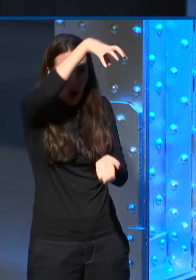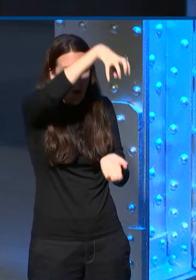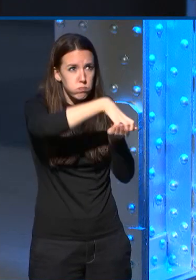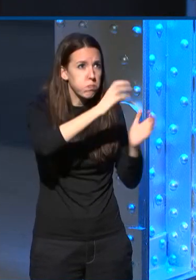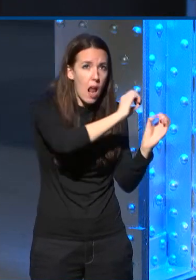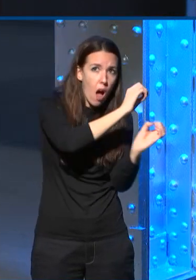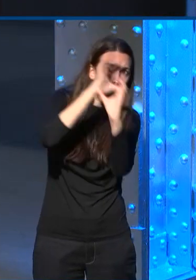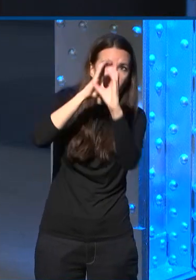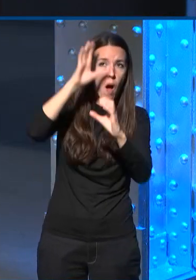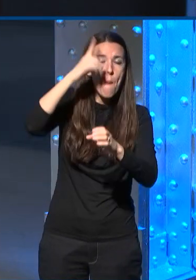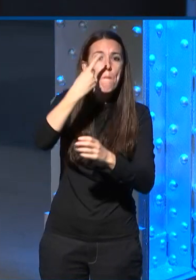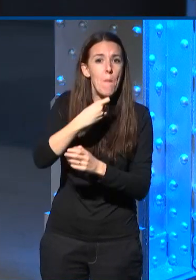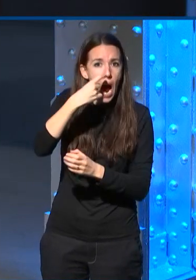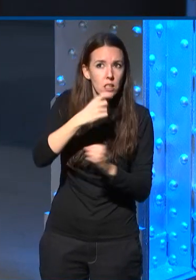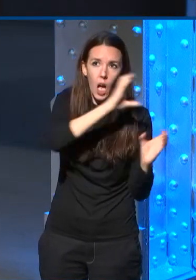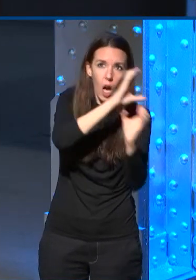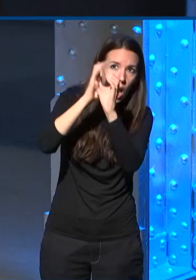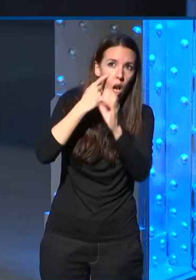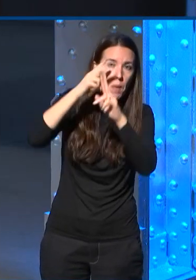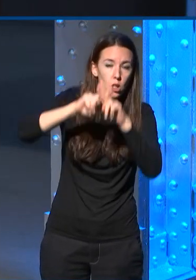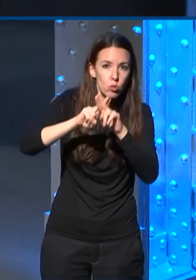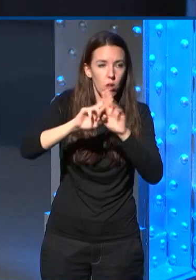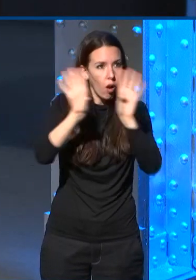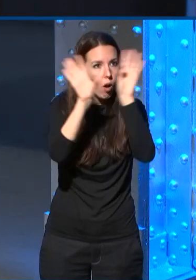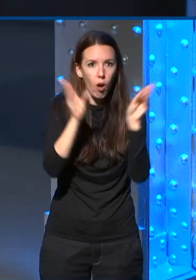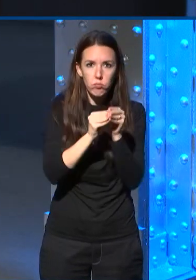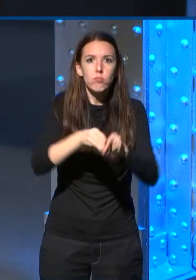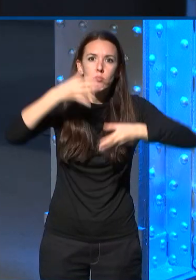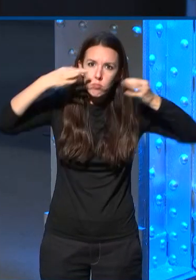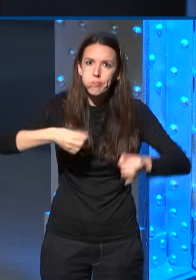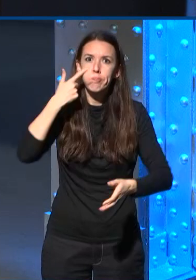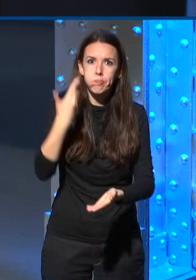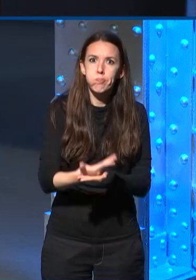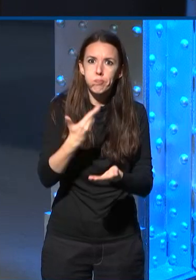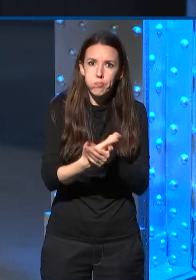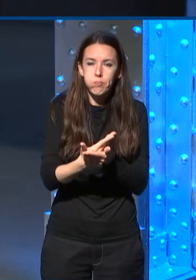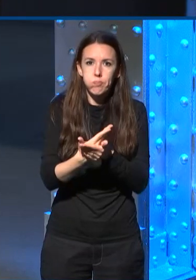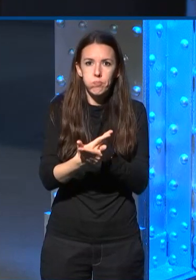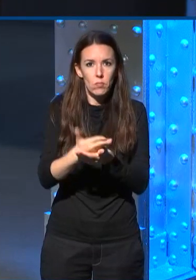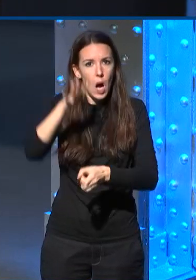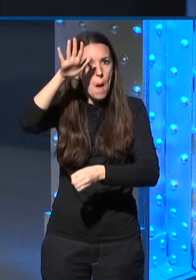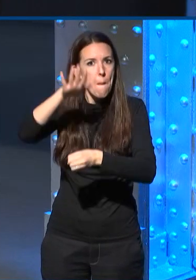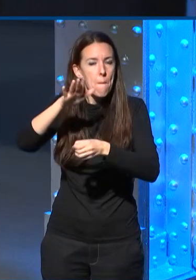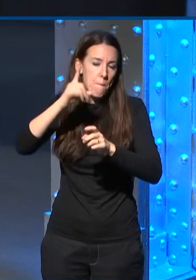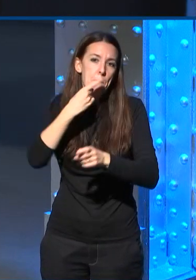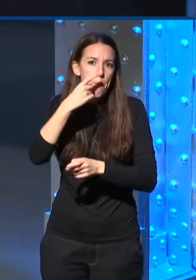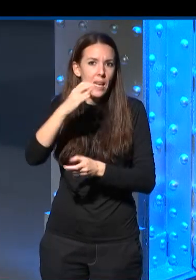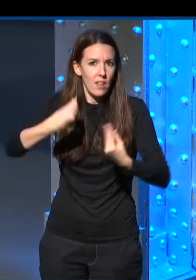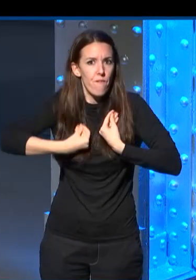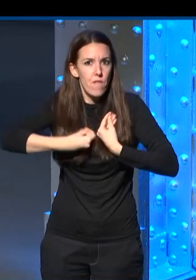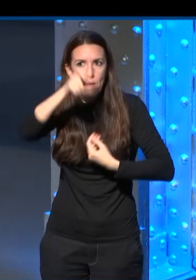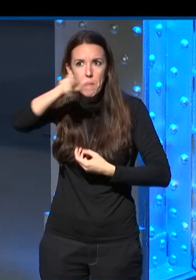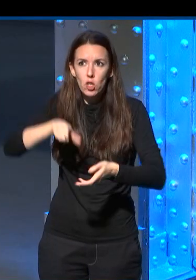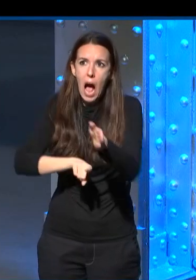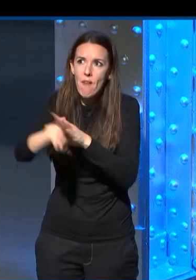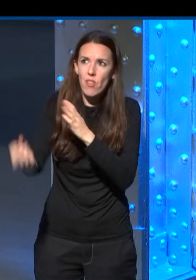Marte, llegó a la conclusión de que efectivamente, con total y absoluta seguridad, lo que había en Marte era una civilización mucho más avanzada que